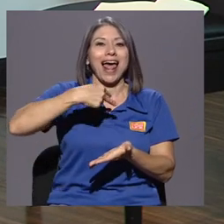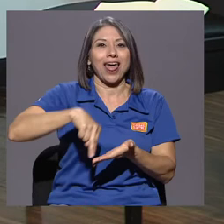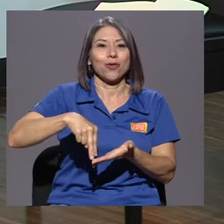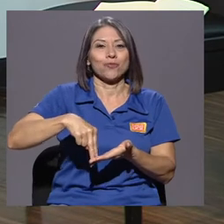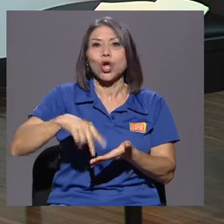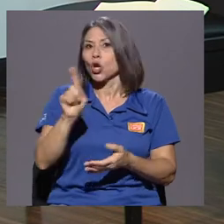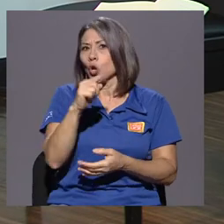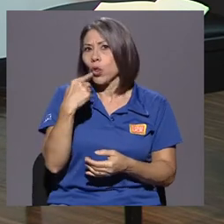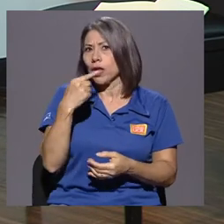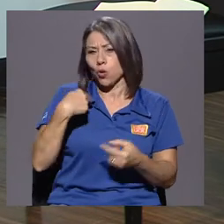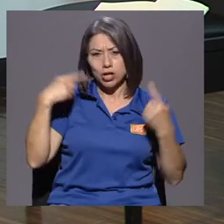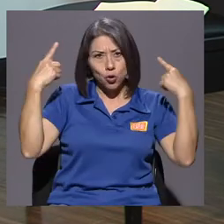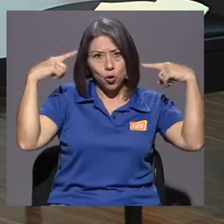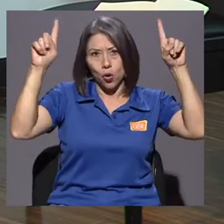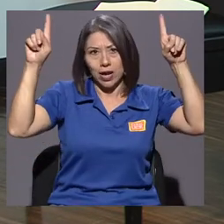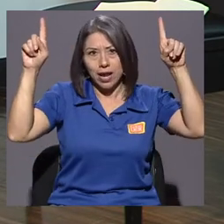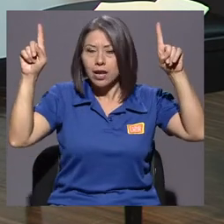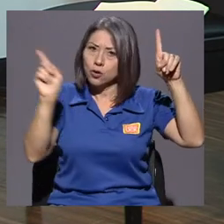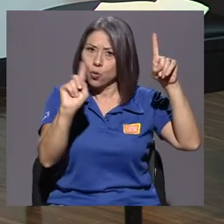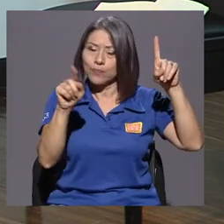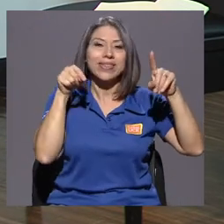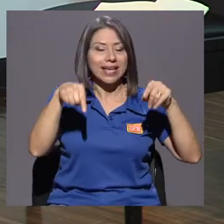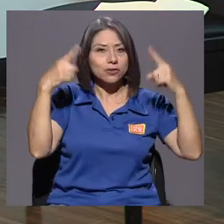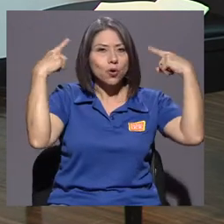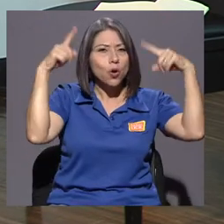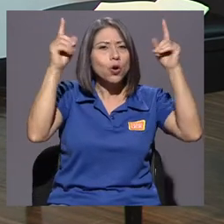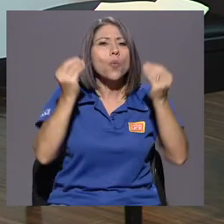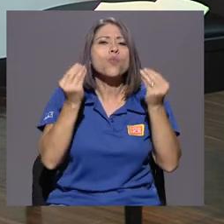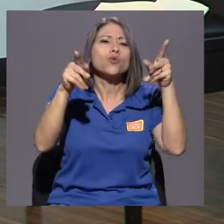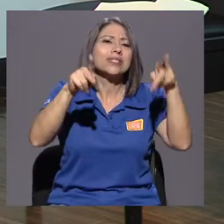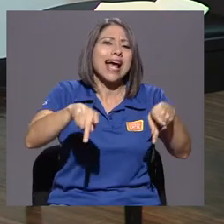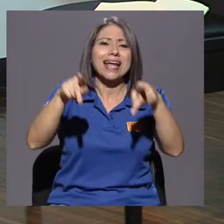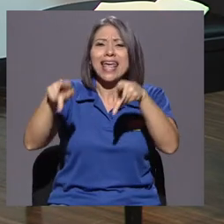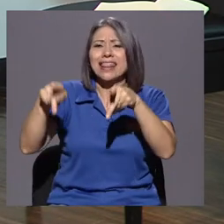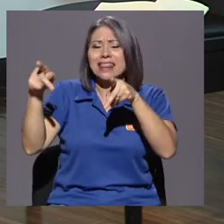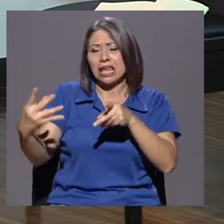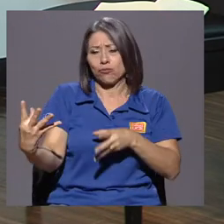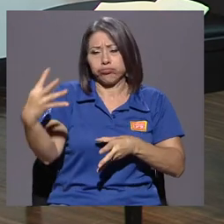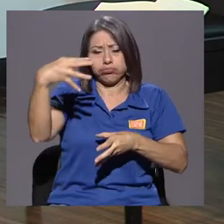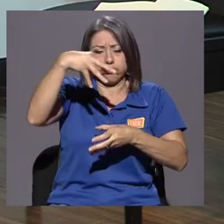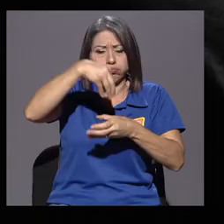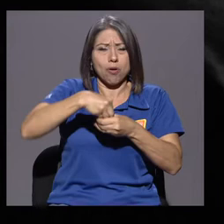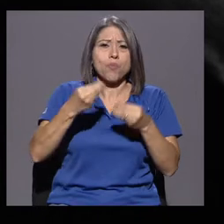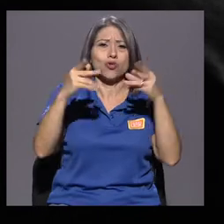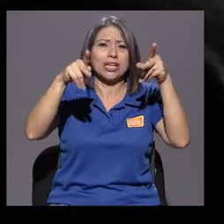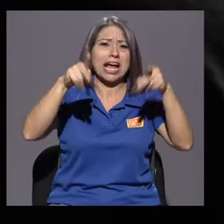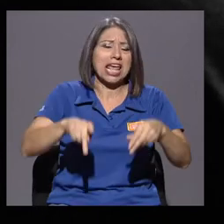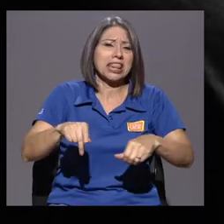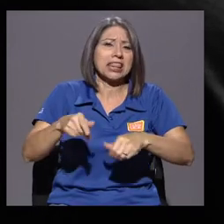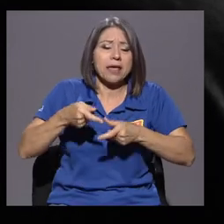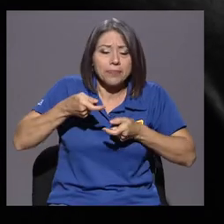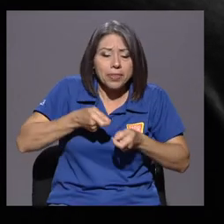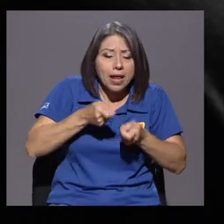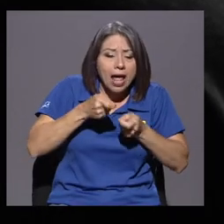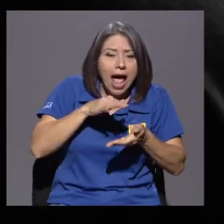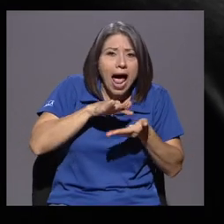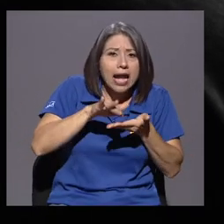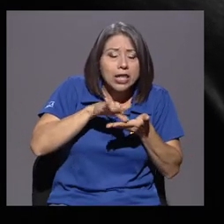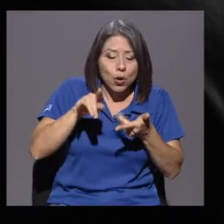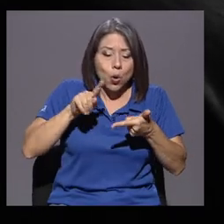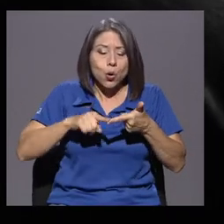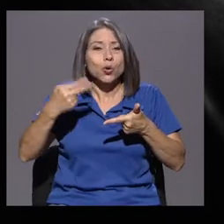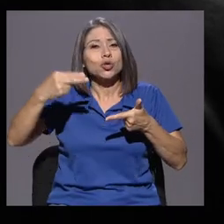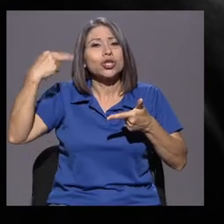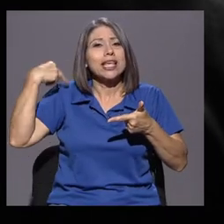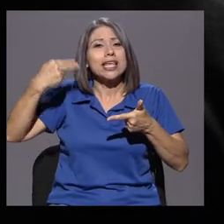porque eso lo logro mucha gente en eso estuvieron involucrados mucha gente arqueólogos historiadores